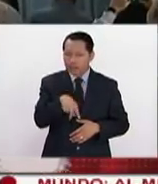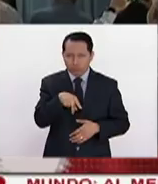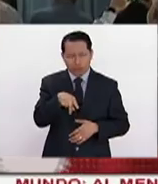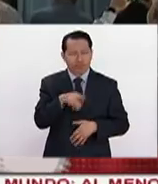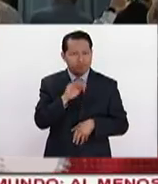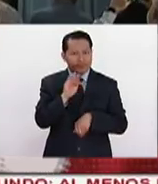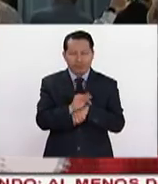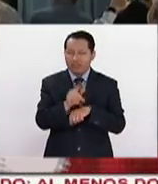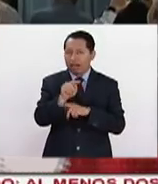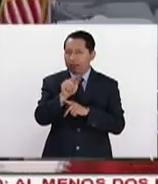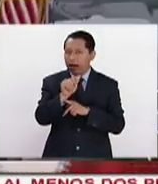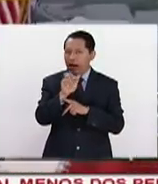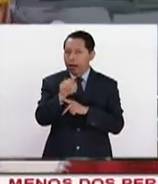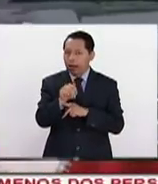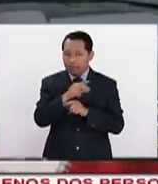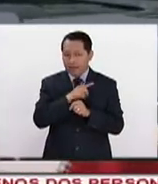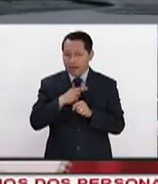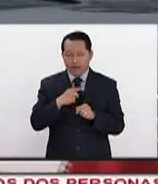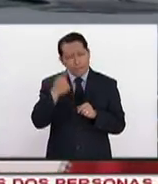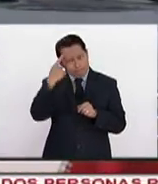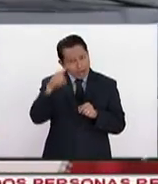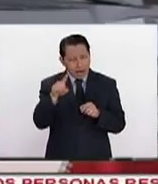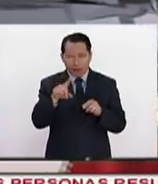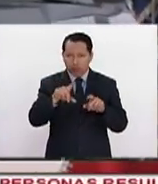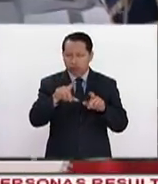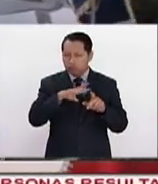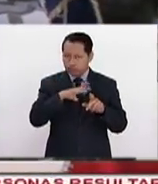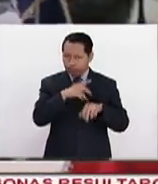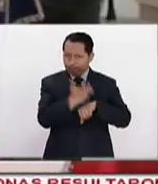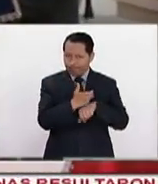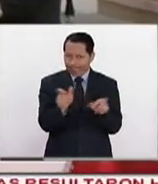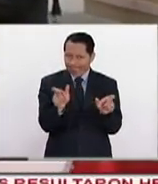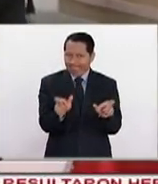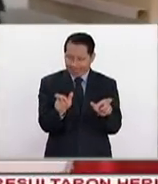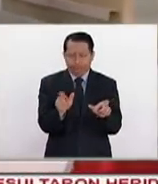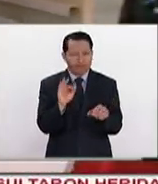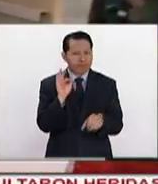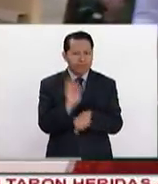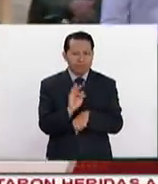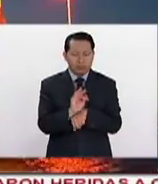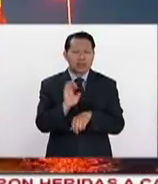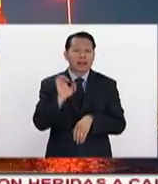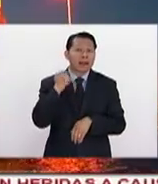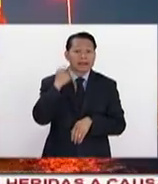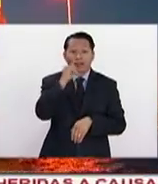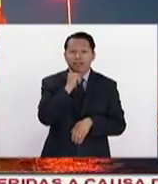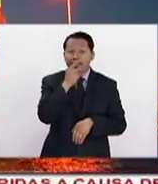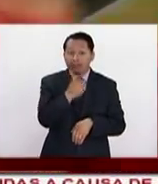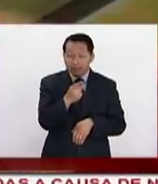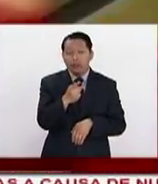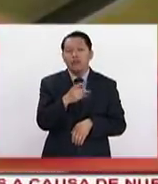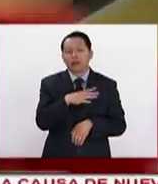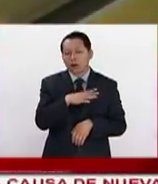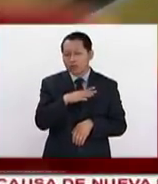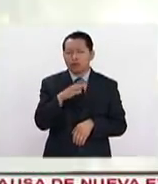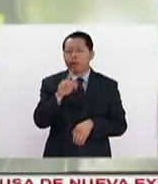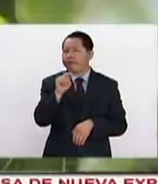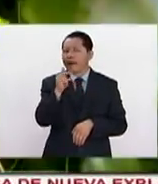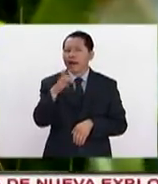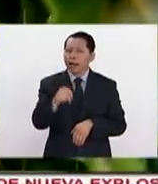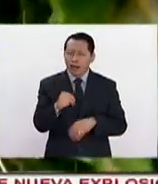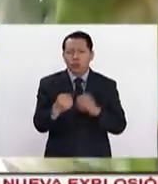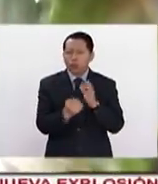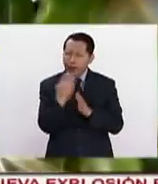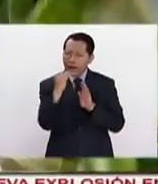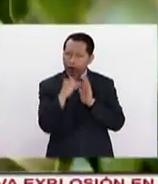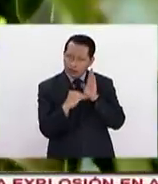razones comerciales y de seguridad nacional. En una carta dirigida a Trump, los ex jefes argumentaron que el tratado debe ser actualizado y